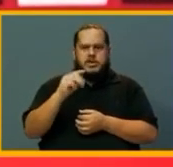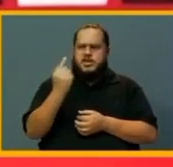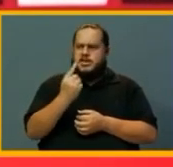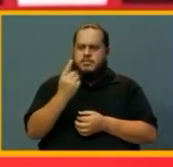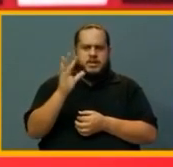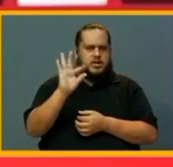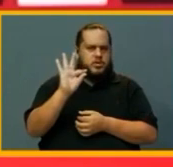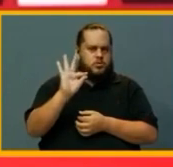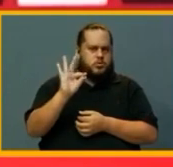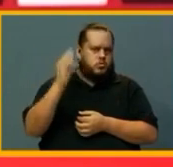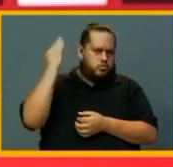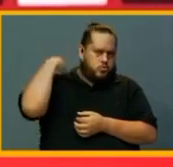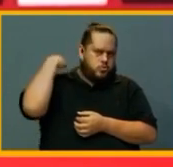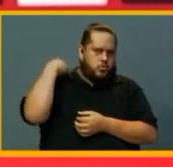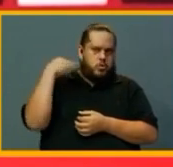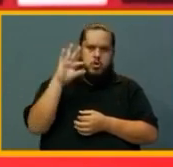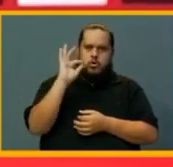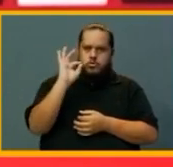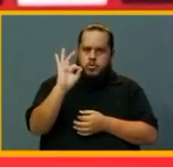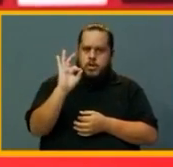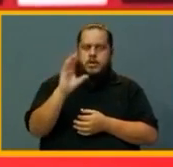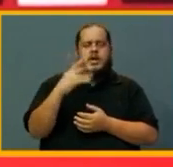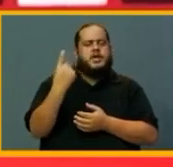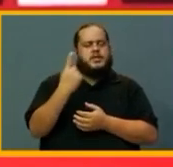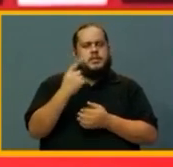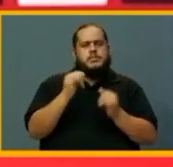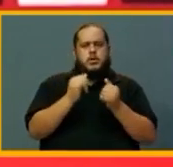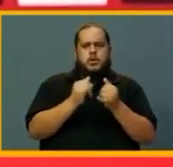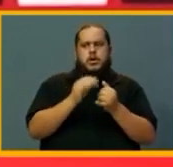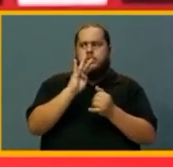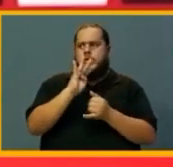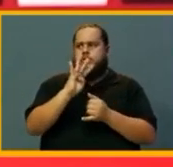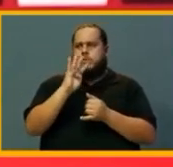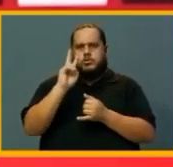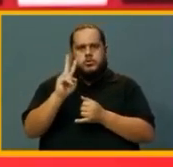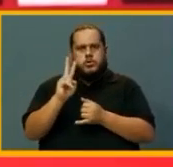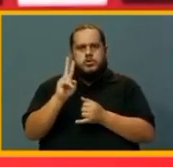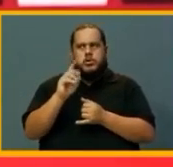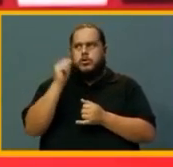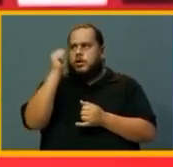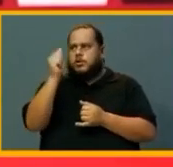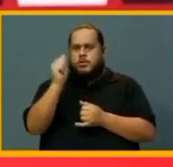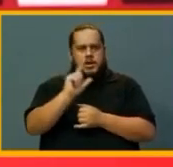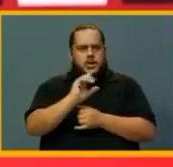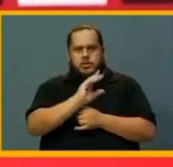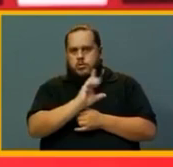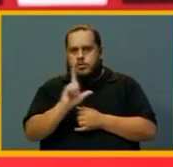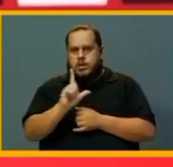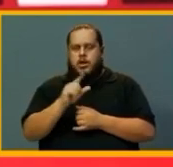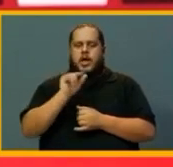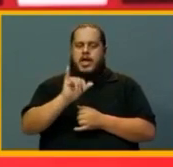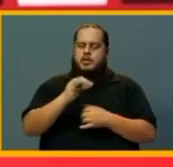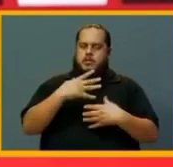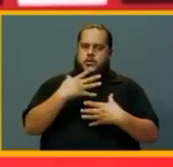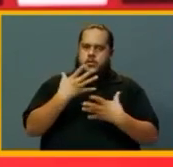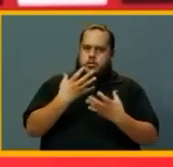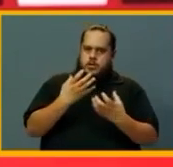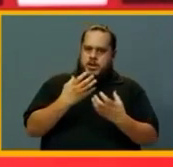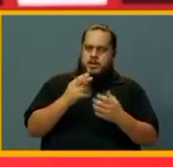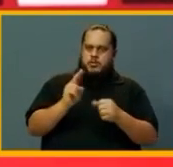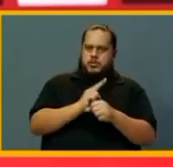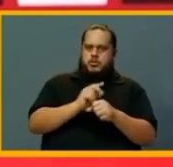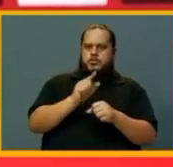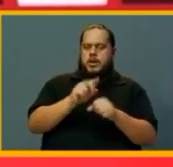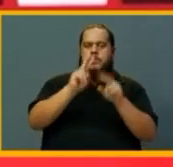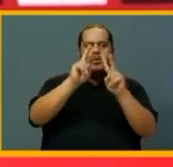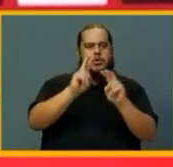jugado en el 4-4-2 de Alajuela por el costado, en una estrategia que nosotros queríamos en el primer tiempo, lo utilizamos ahí por un análisis,